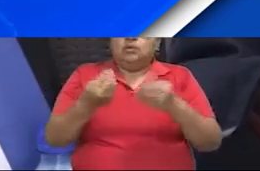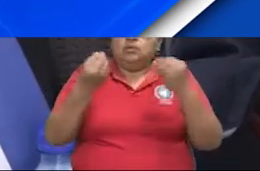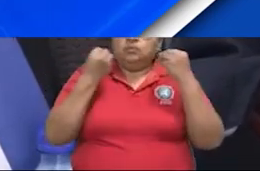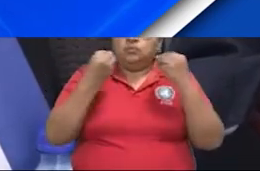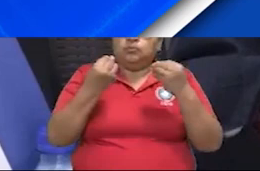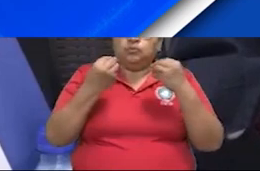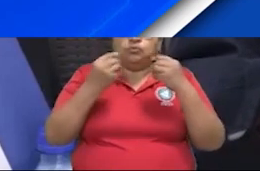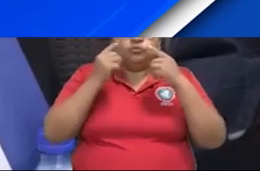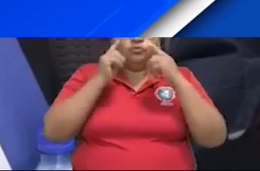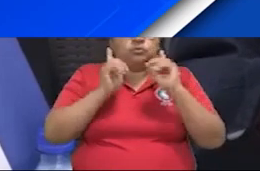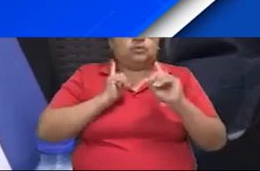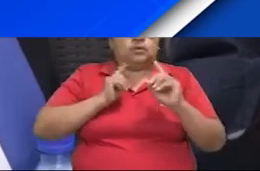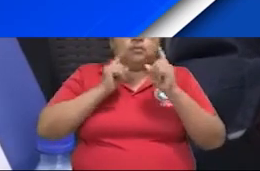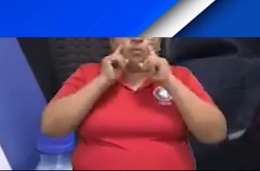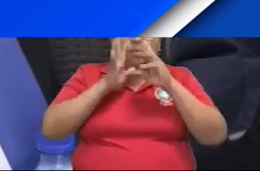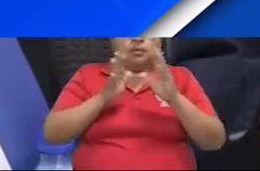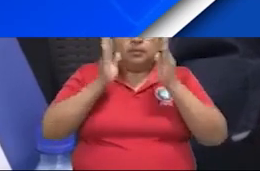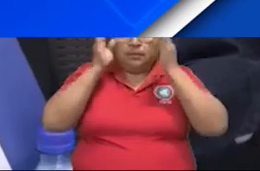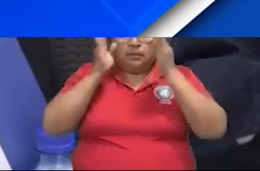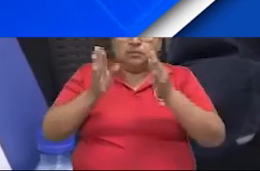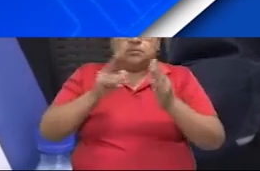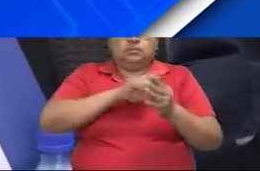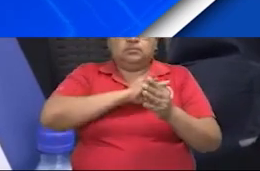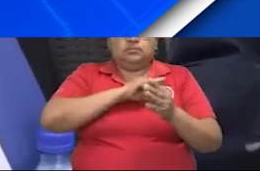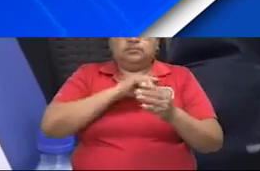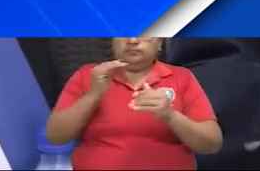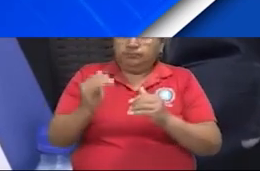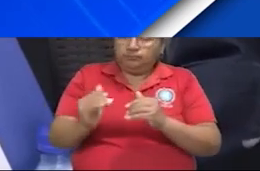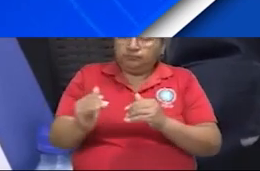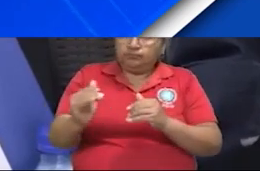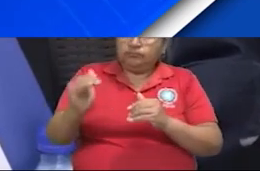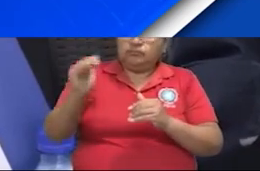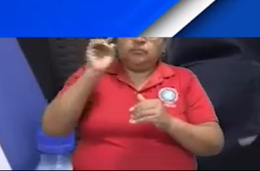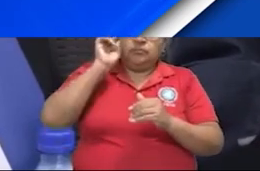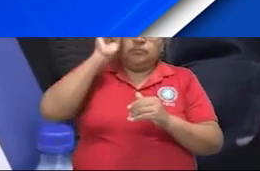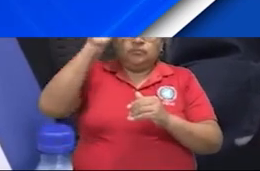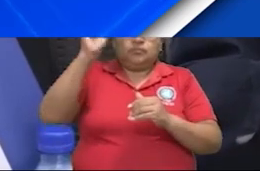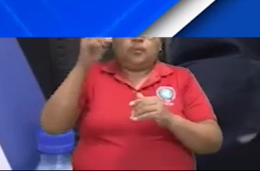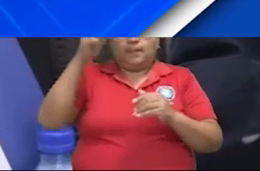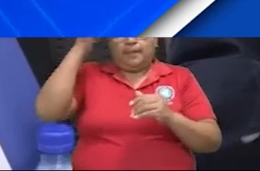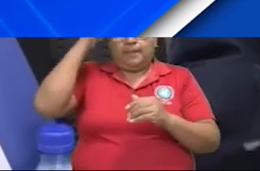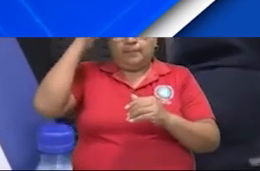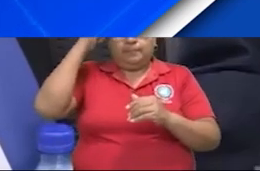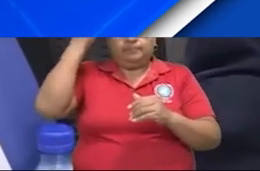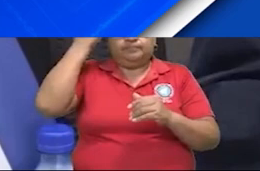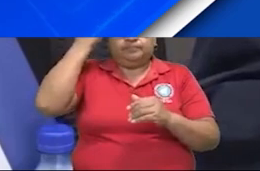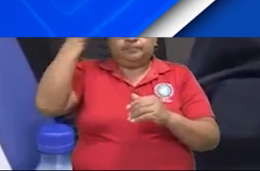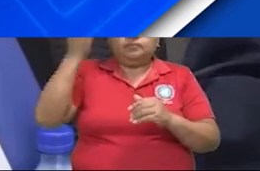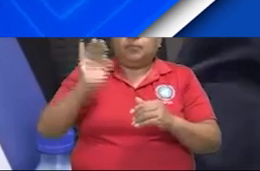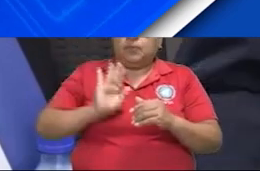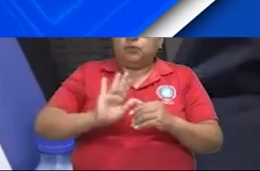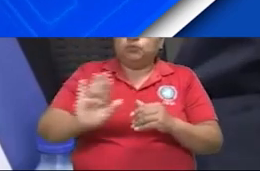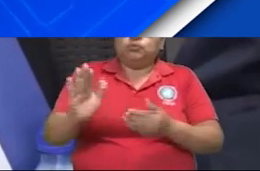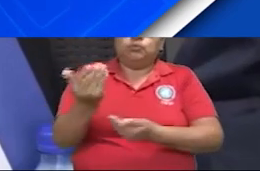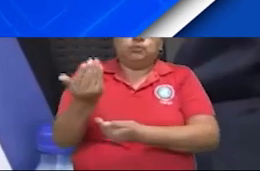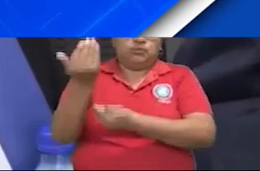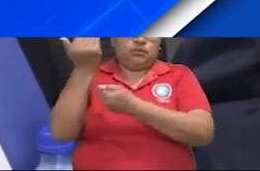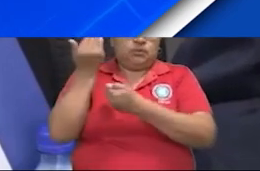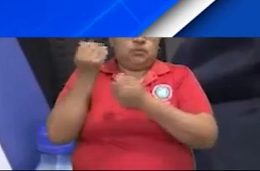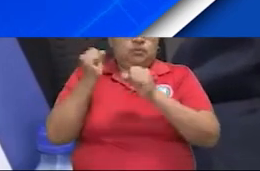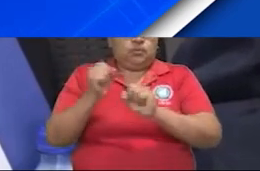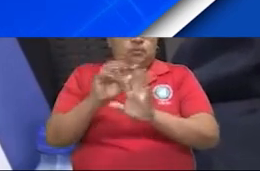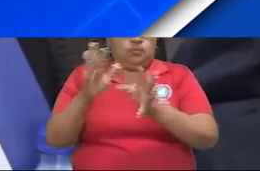los cuidados y atención que prestan al desarrollo mental, intelectual y afectivo de sus nietos y